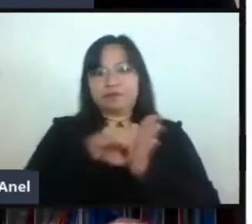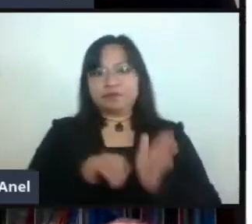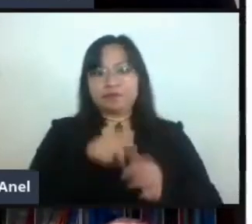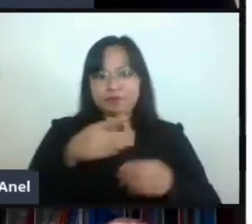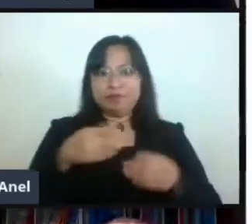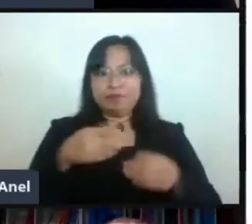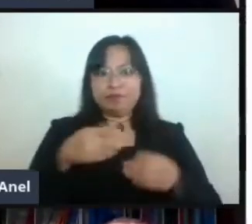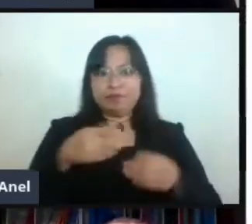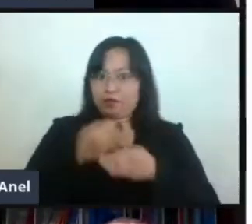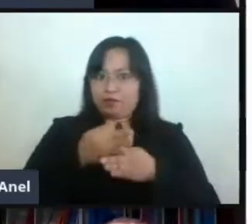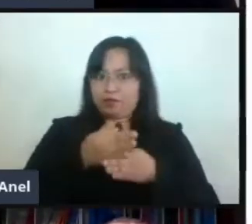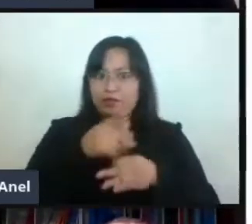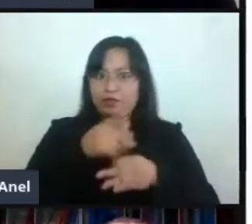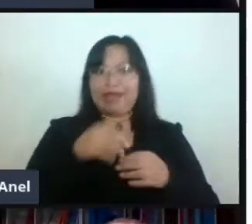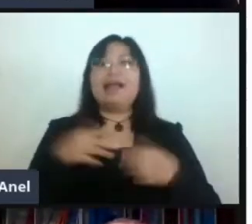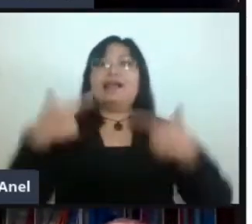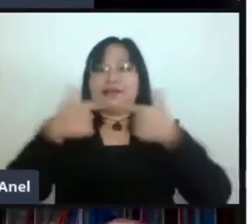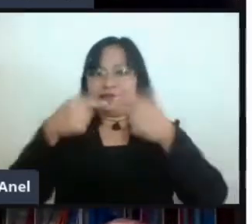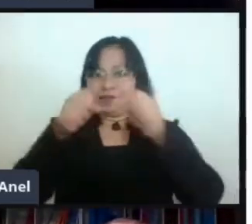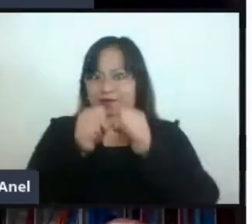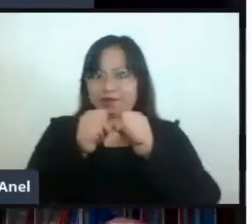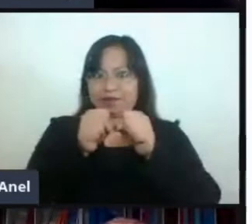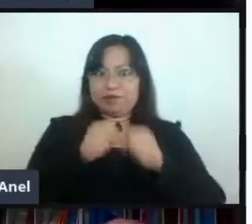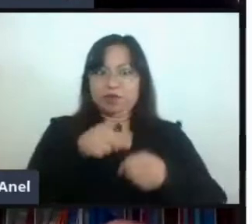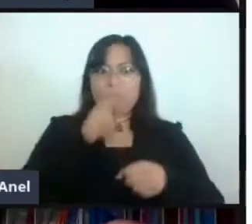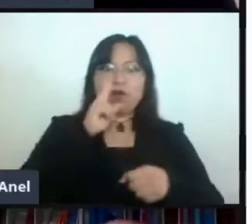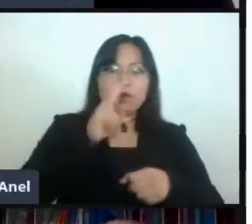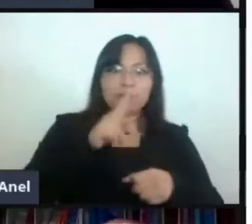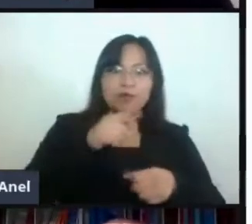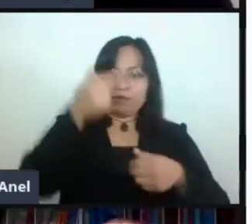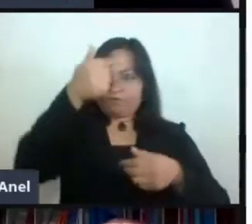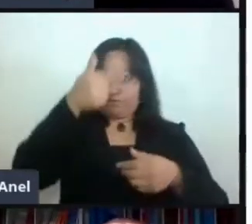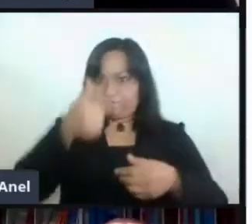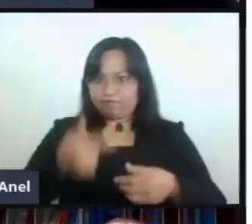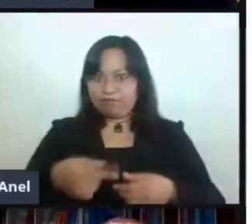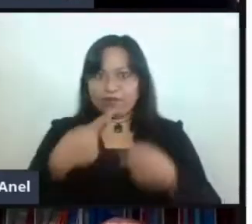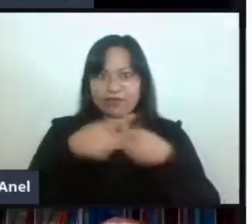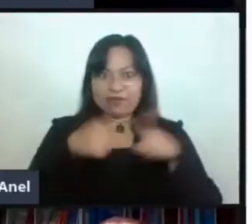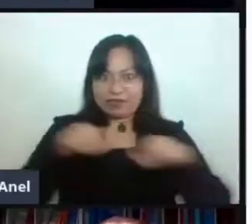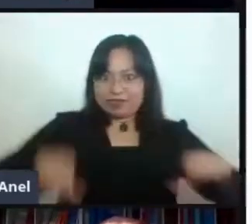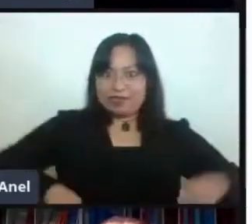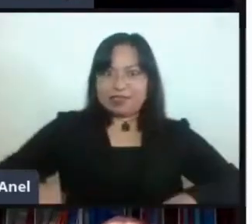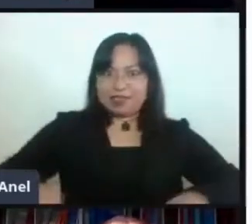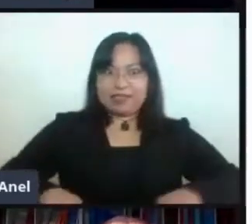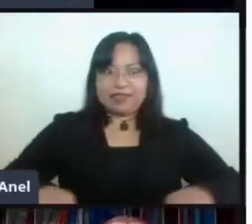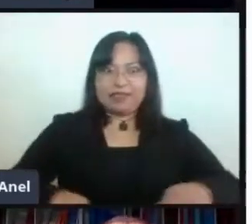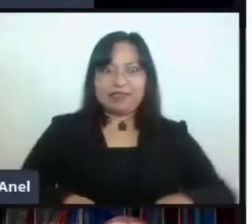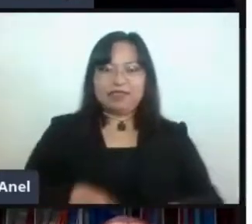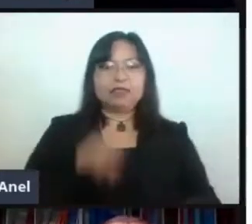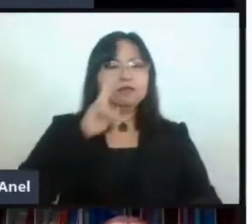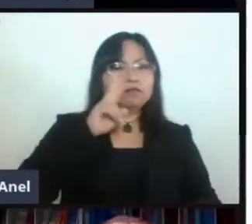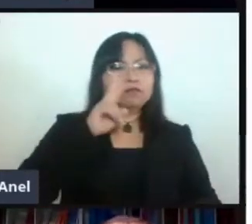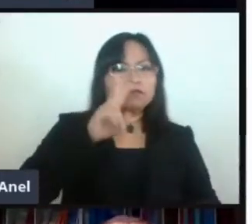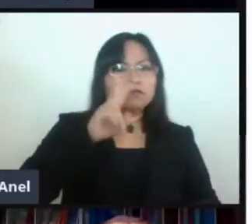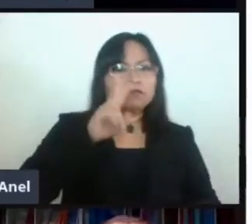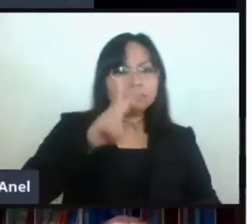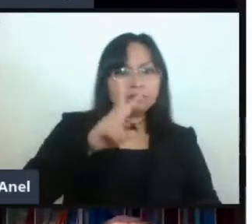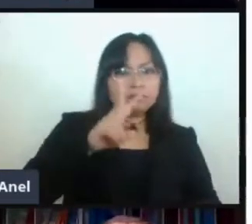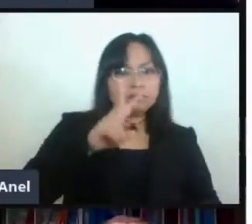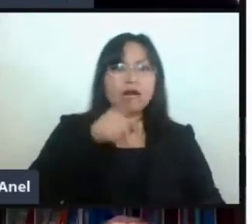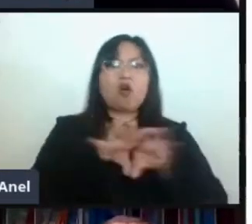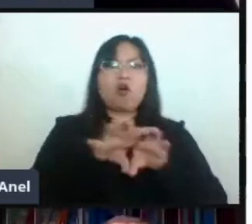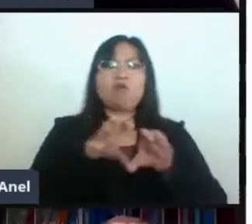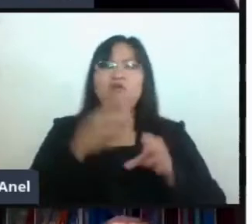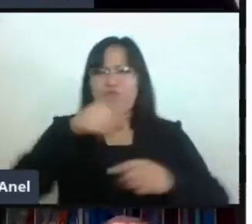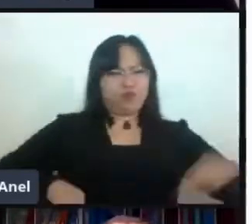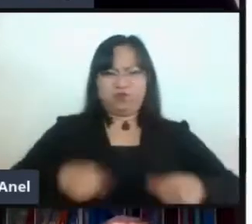clases y me voy a ir a mi trabajo de clase. Observen que yo tengo un montón de